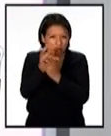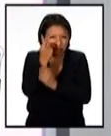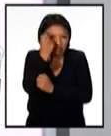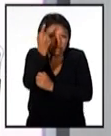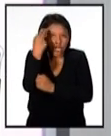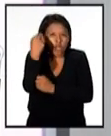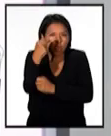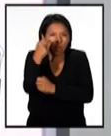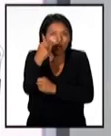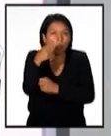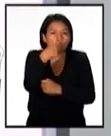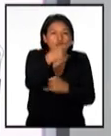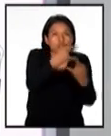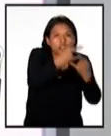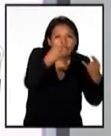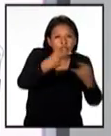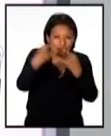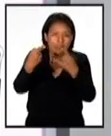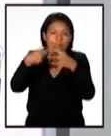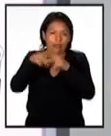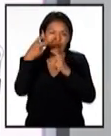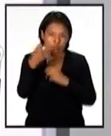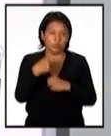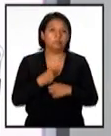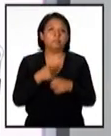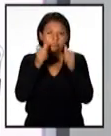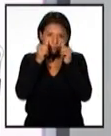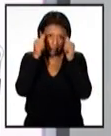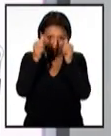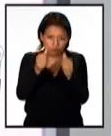estos testimonios. Vamos a escuchar estos testimonios.